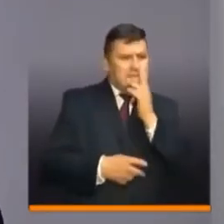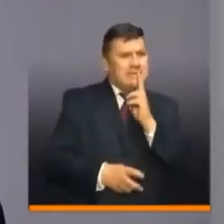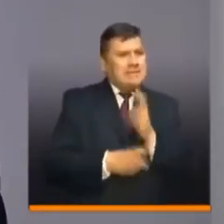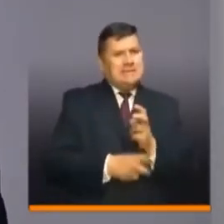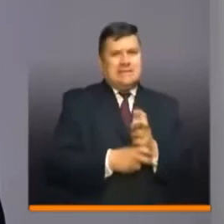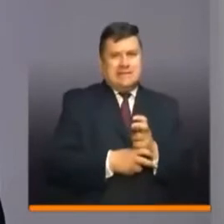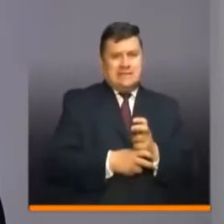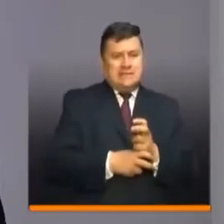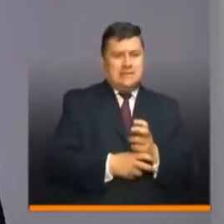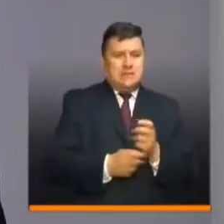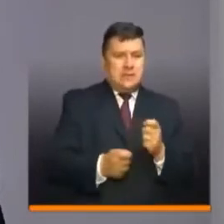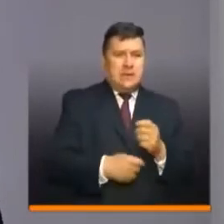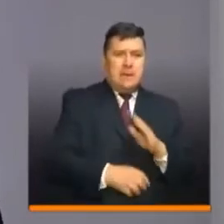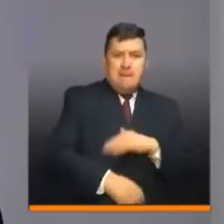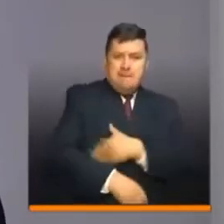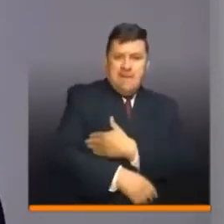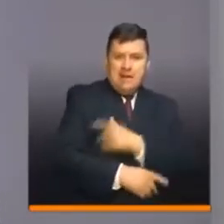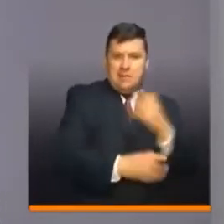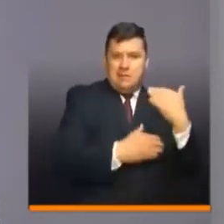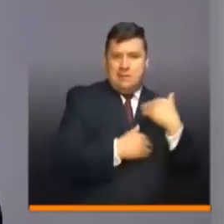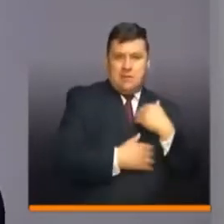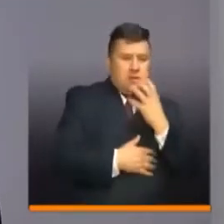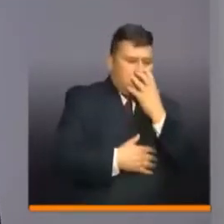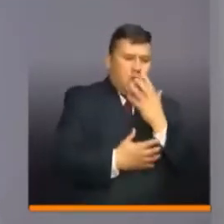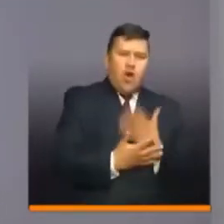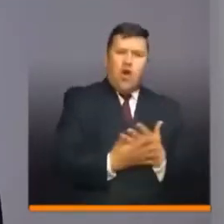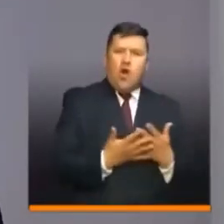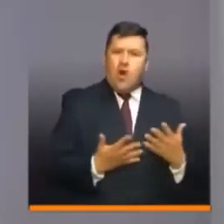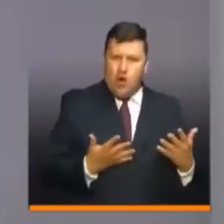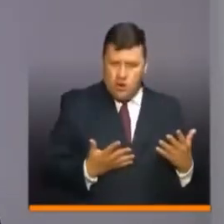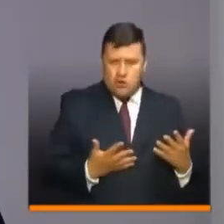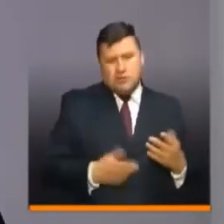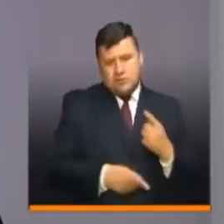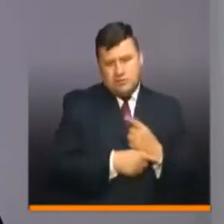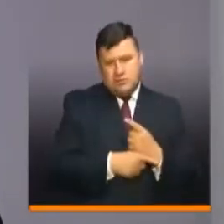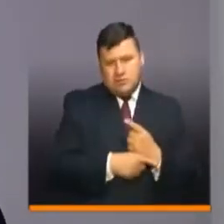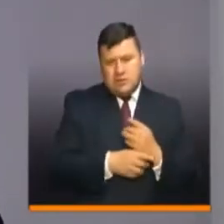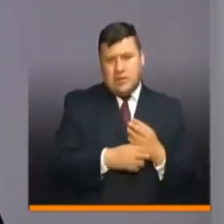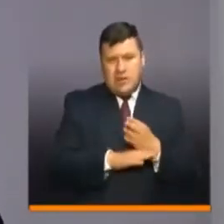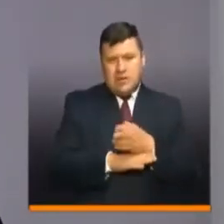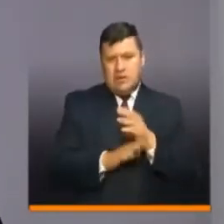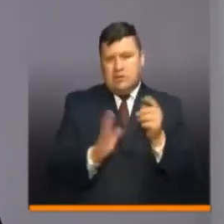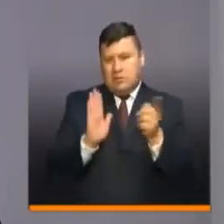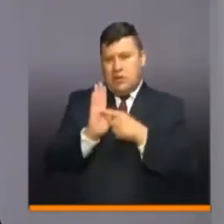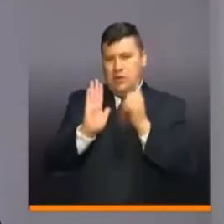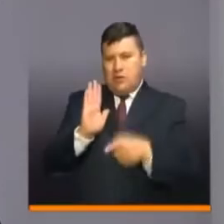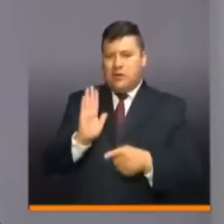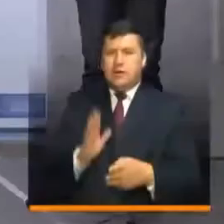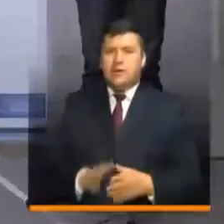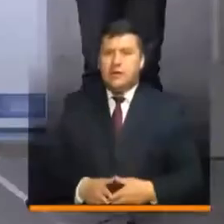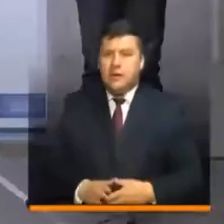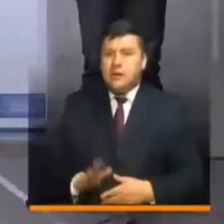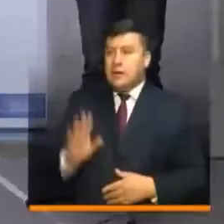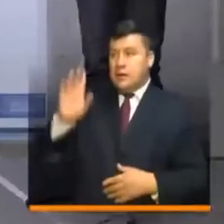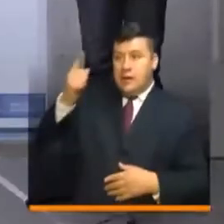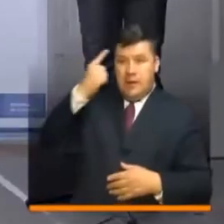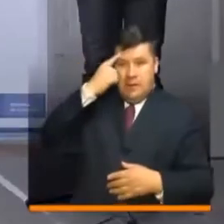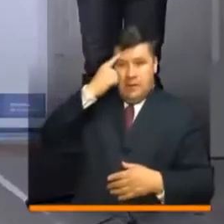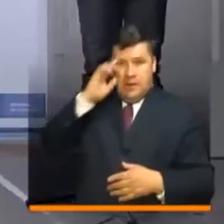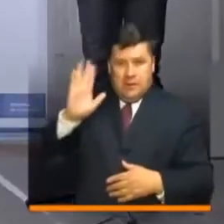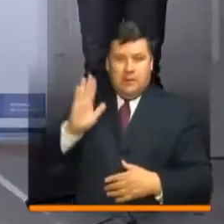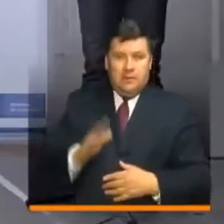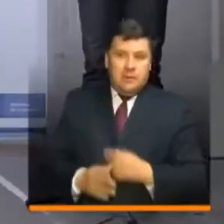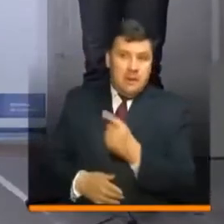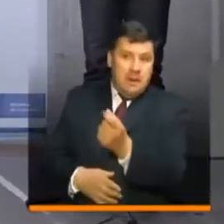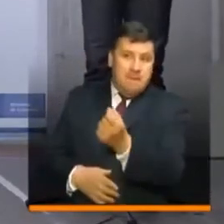complejo y lo mira el ministerio directamente pero otro tipo de cosas ciertamente irán a través de este mecanismo yo pensaba perdón que no